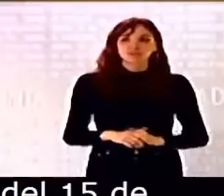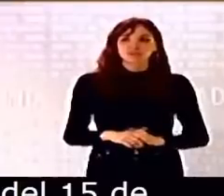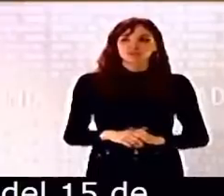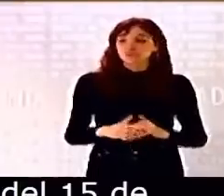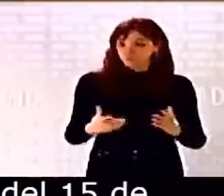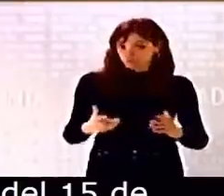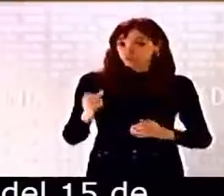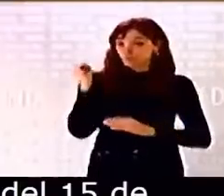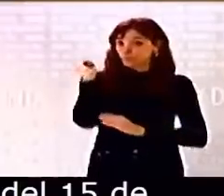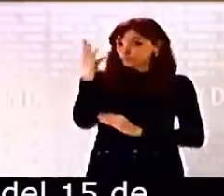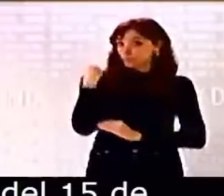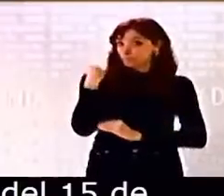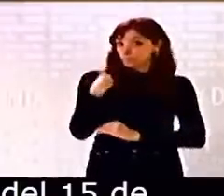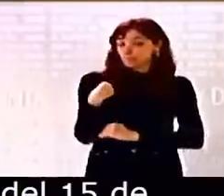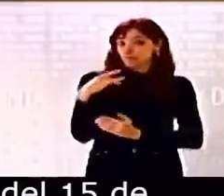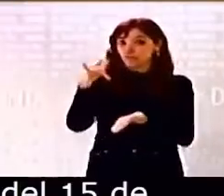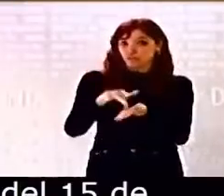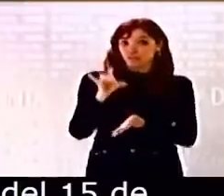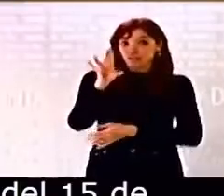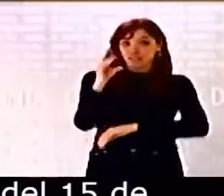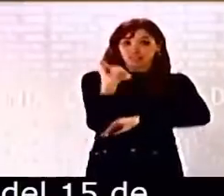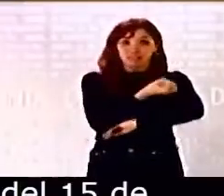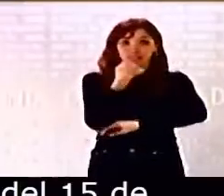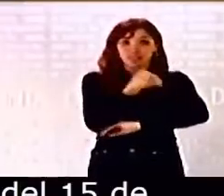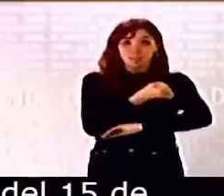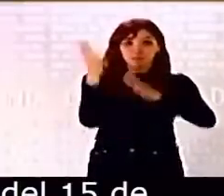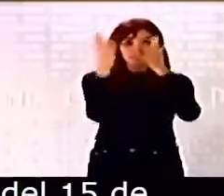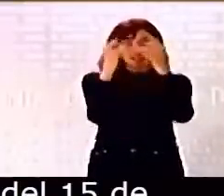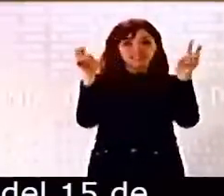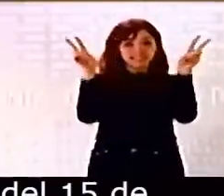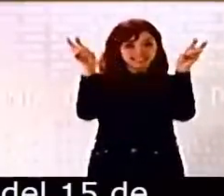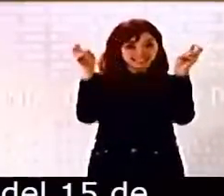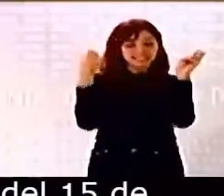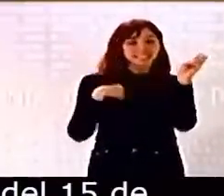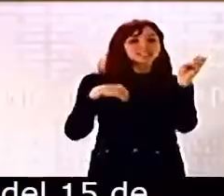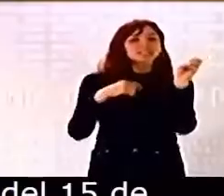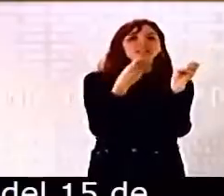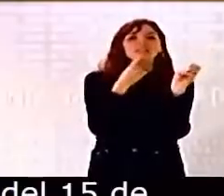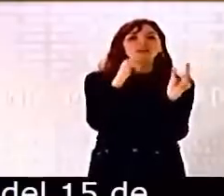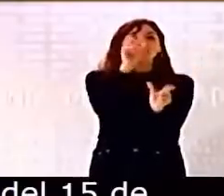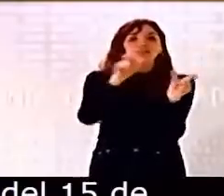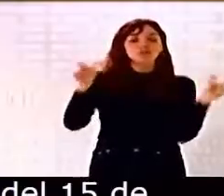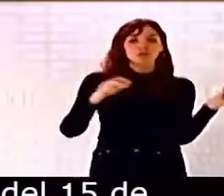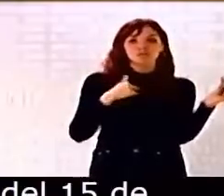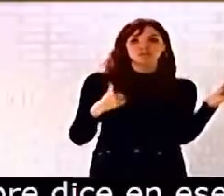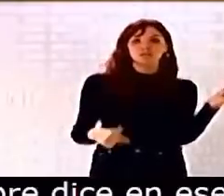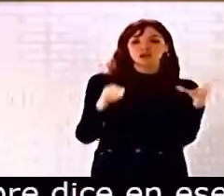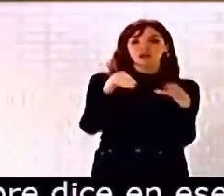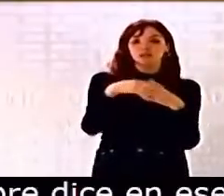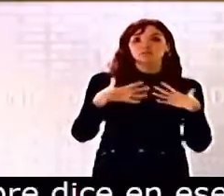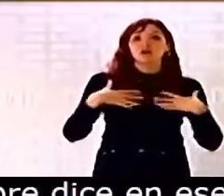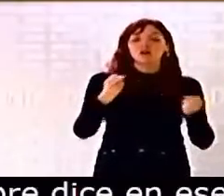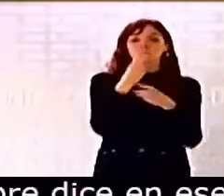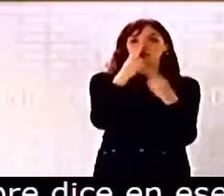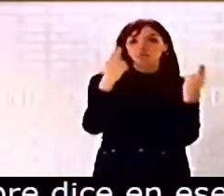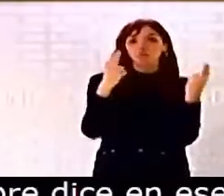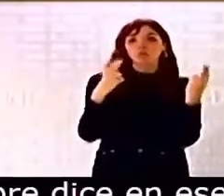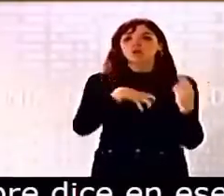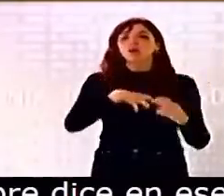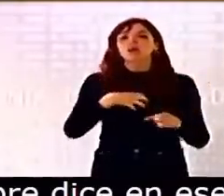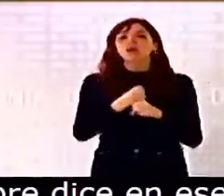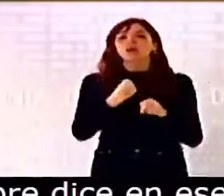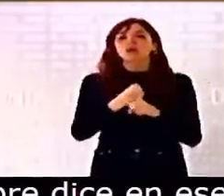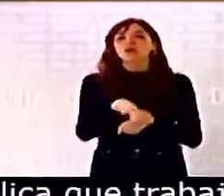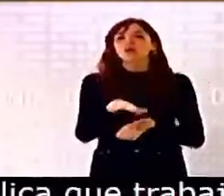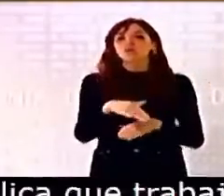En la ponencia de vacunas del 15 de diciembre dice en ese epígrafe en concreto personal sanitario de salud pública que trabaja en la gestión de la